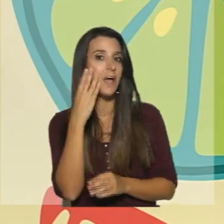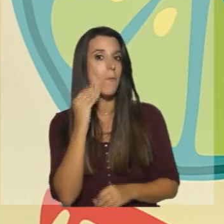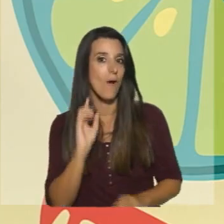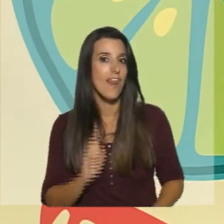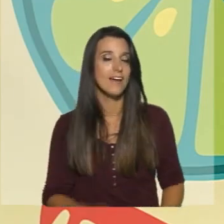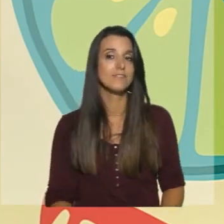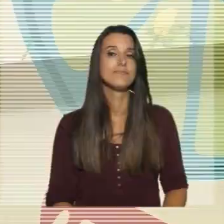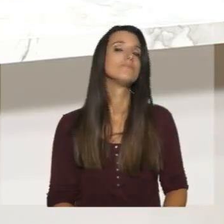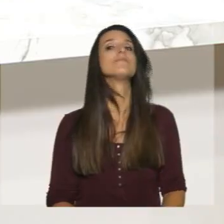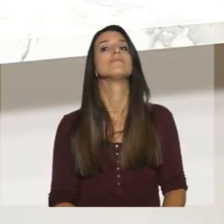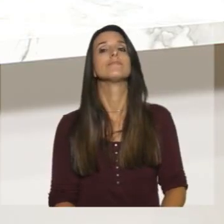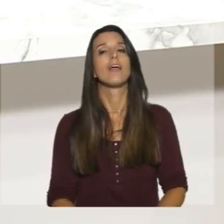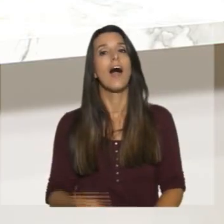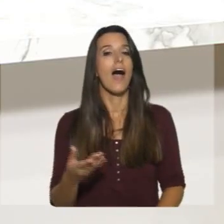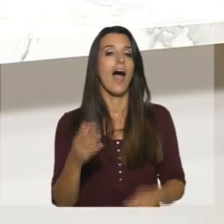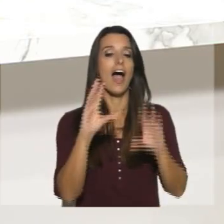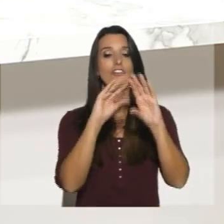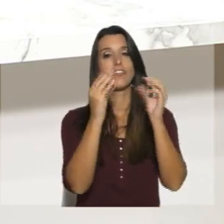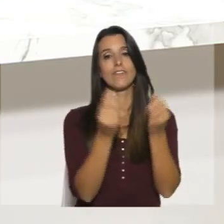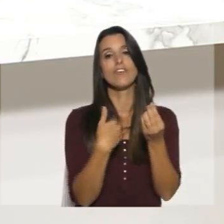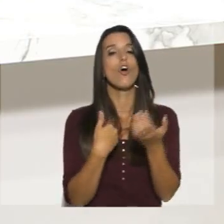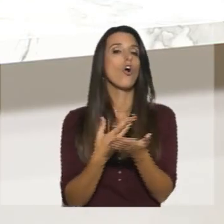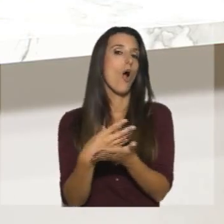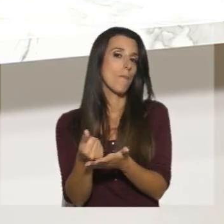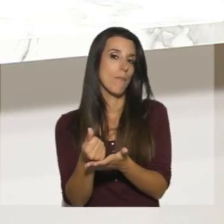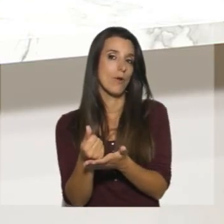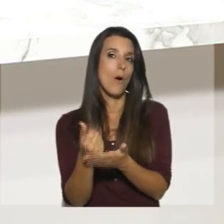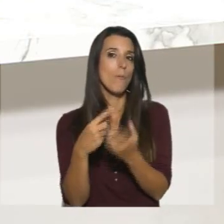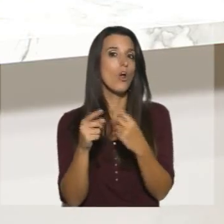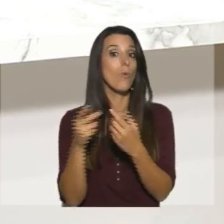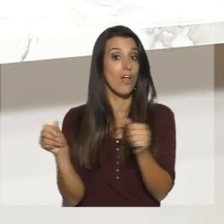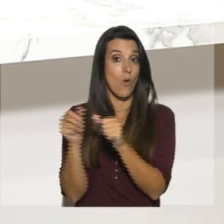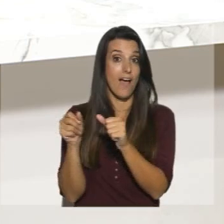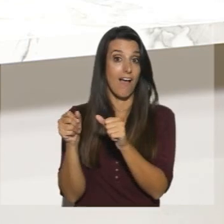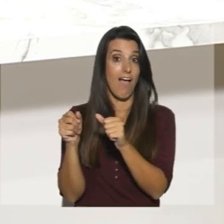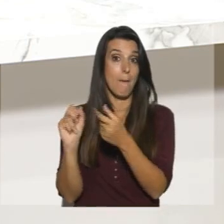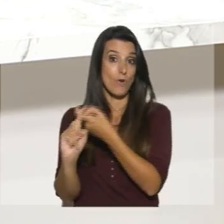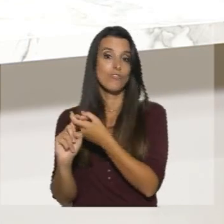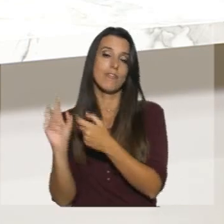esas recetas. Bueno, a mí me pasa, yo las tortas fritas las compro hechas. Bueno, porque... cuando haga Gerardo te traigo. Está. Dale, está.